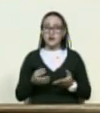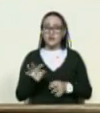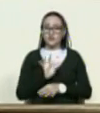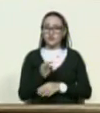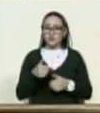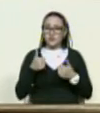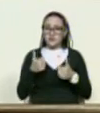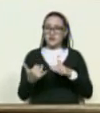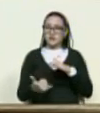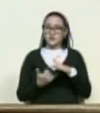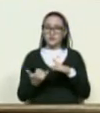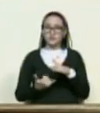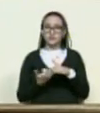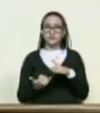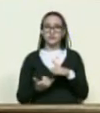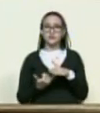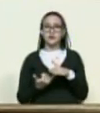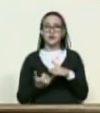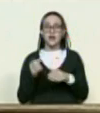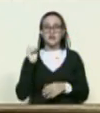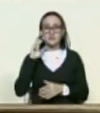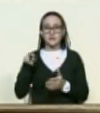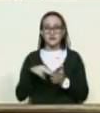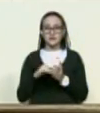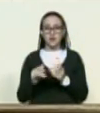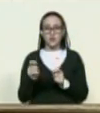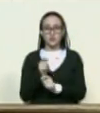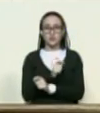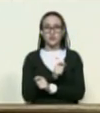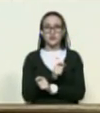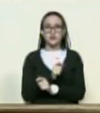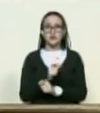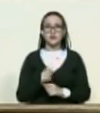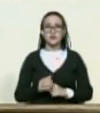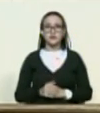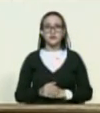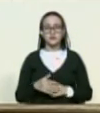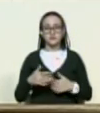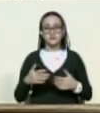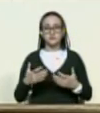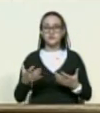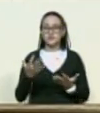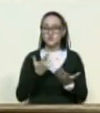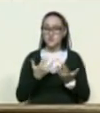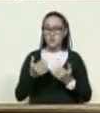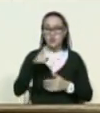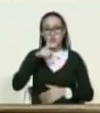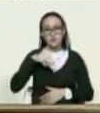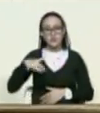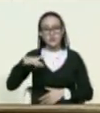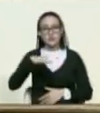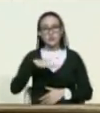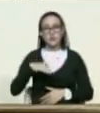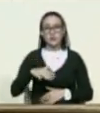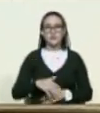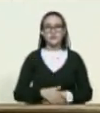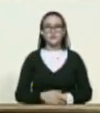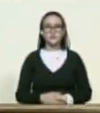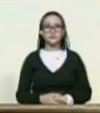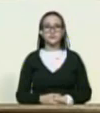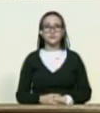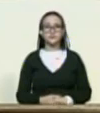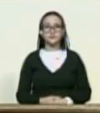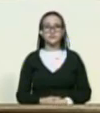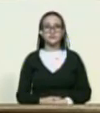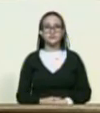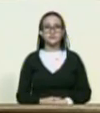funcionamiento institucional de la Asamblea Nacional Constituyente en armonía con los poderes públicos constituidos.